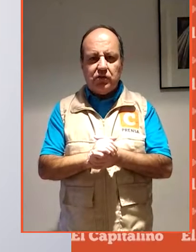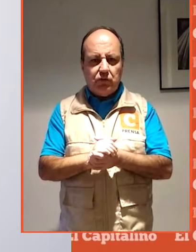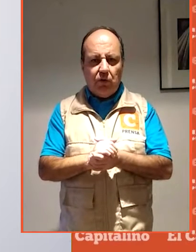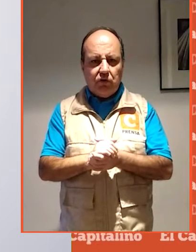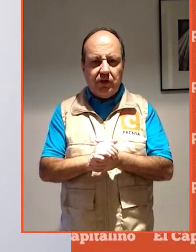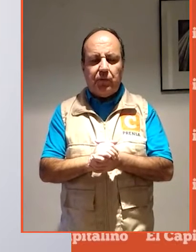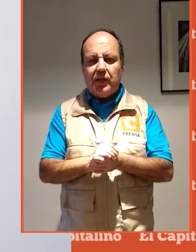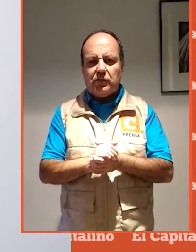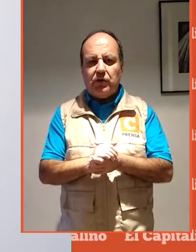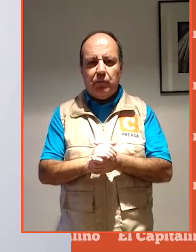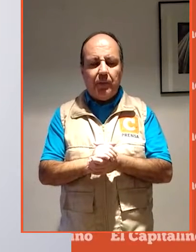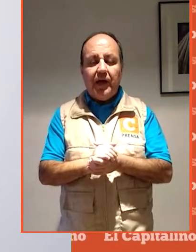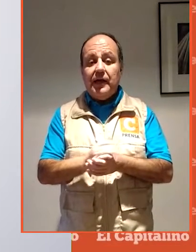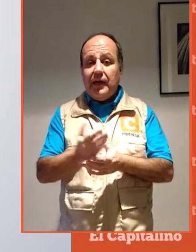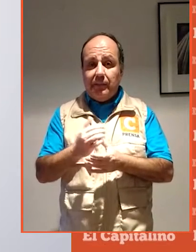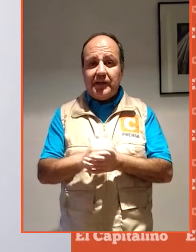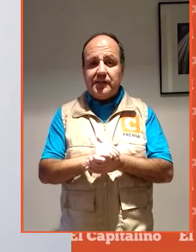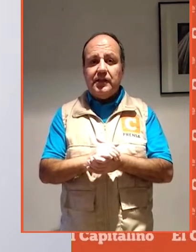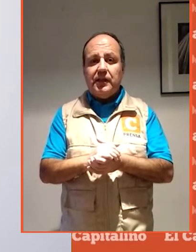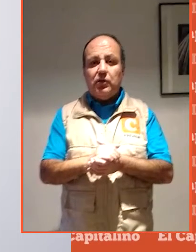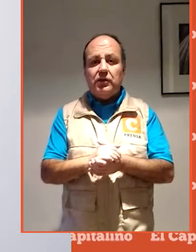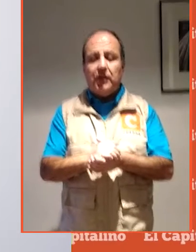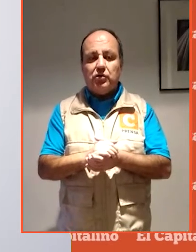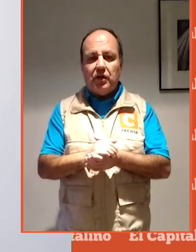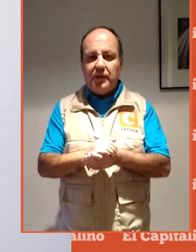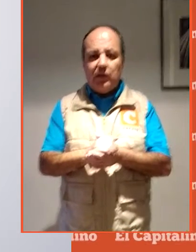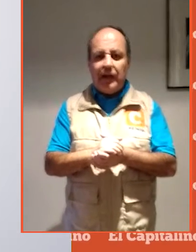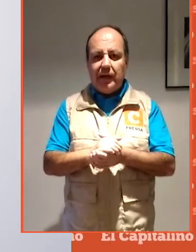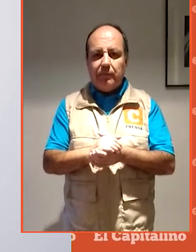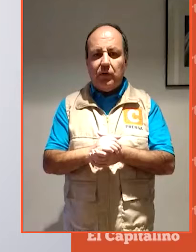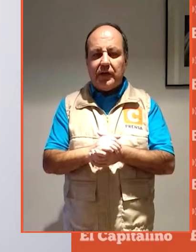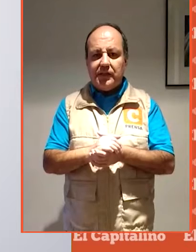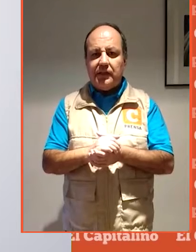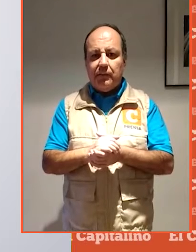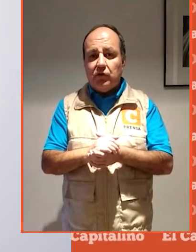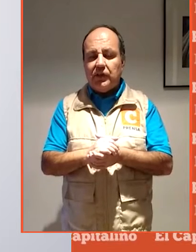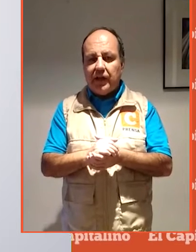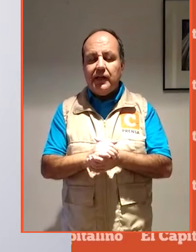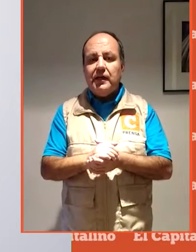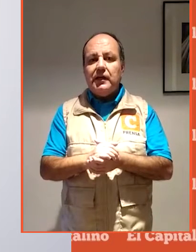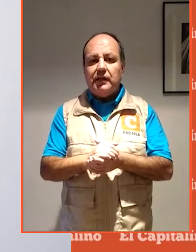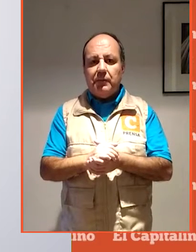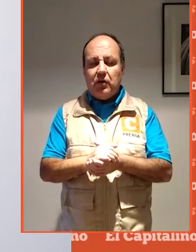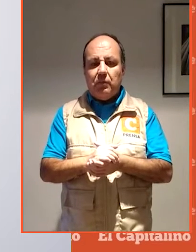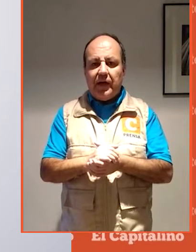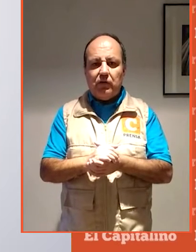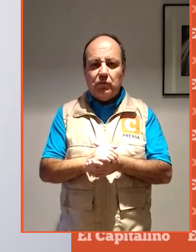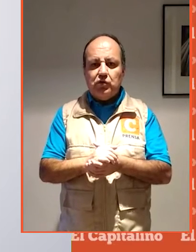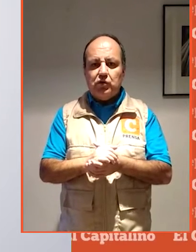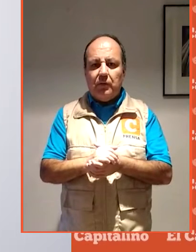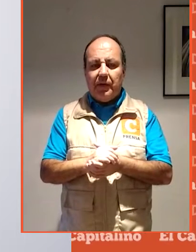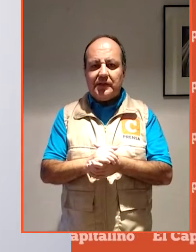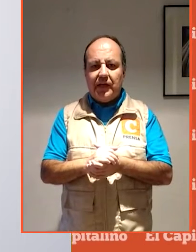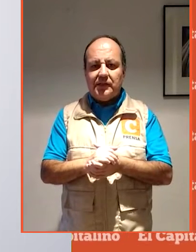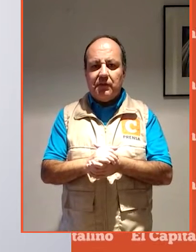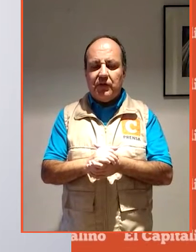técnico. De hecho, estuvo dos temporadas con el Puebla, la más reciente en donde incluso eliminaron al campeón reciente Monterrey y también complicaron